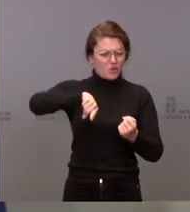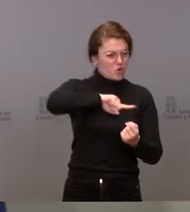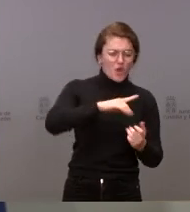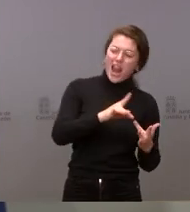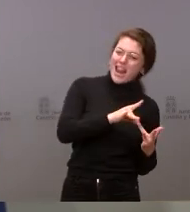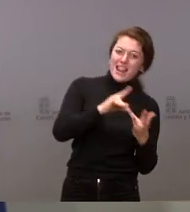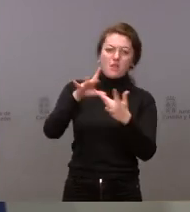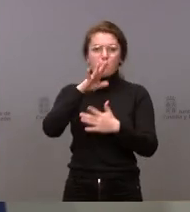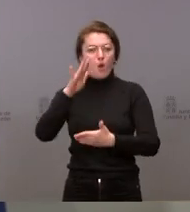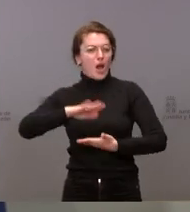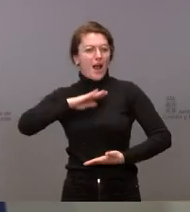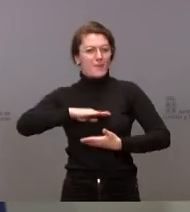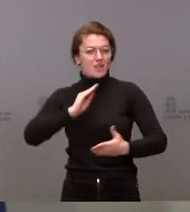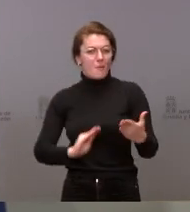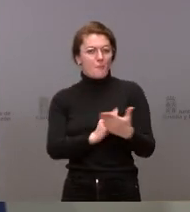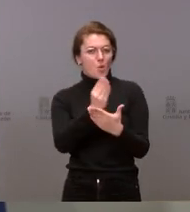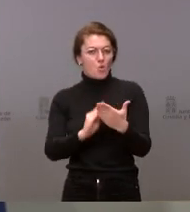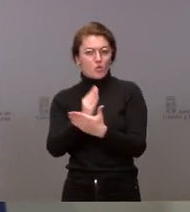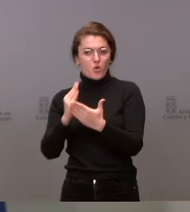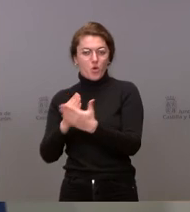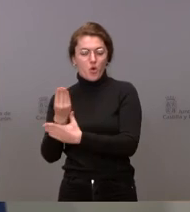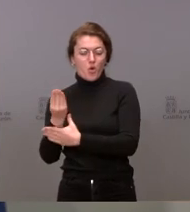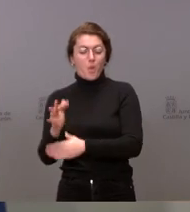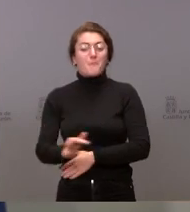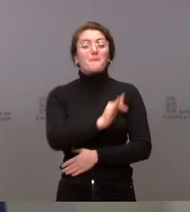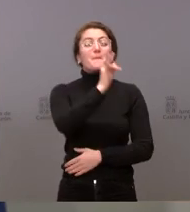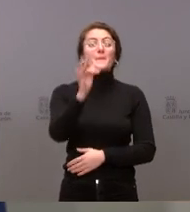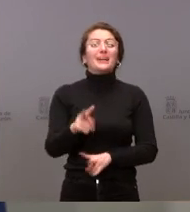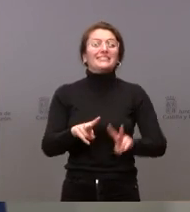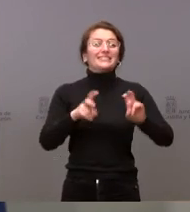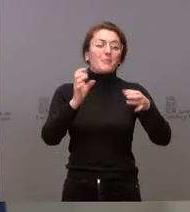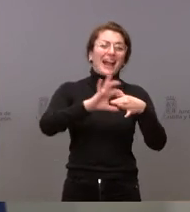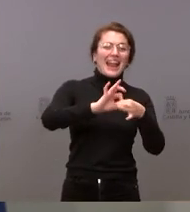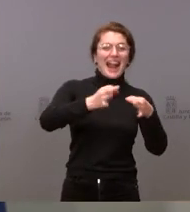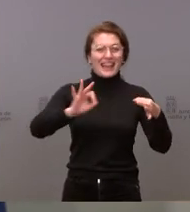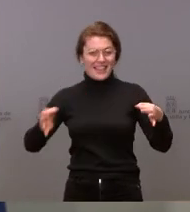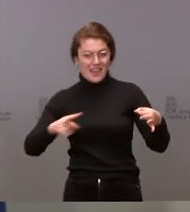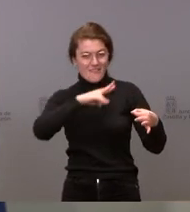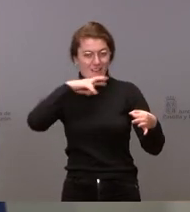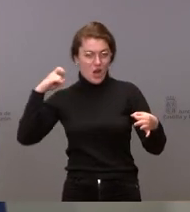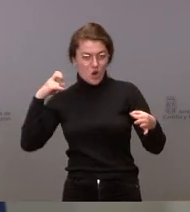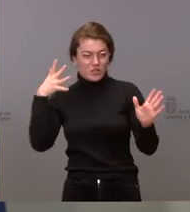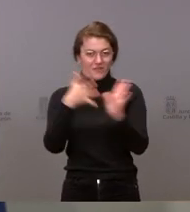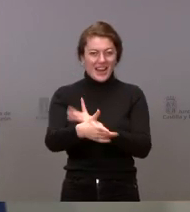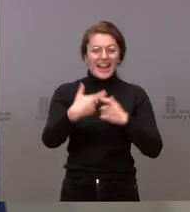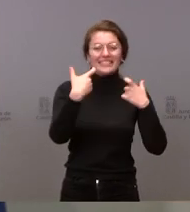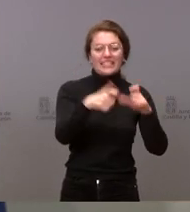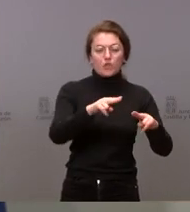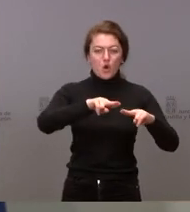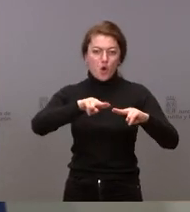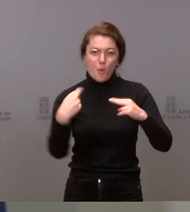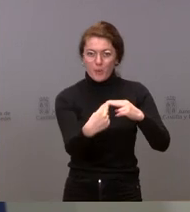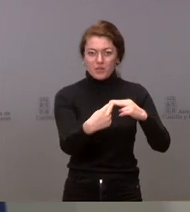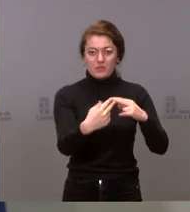de automóviles pero también lo somos en todo lo que tiene que ver con la cadena de valor con todo lo que es el sector de componentes pues aquí ocurre algo